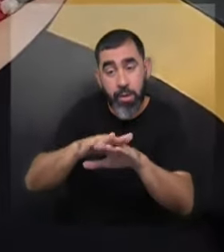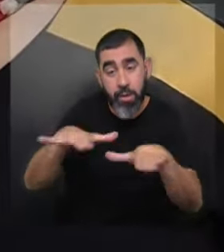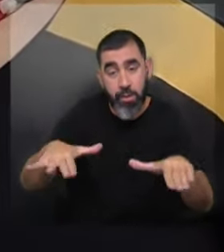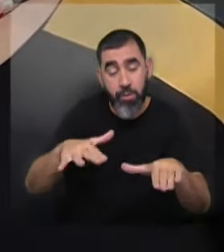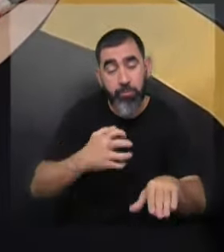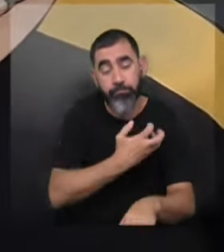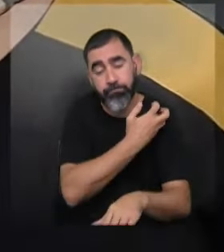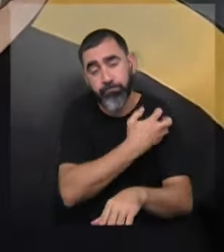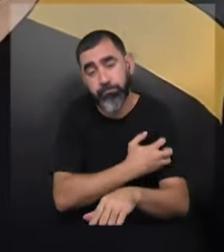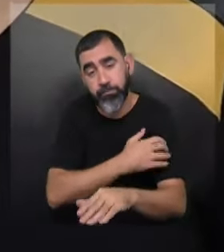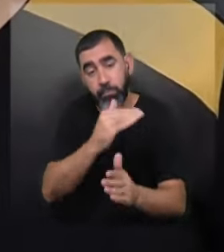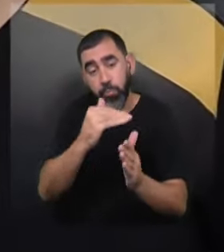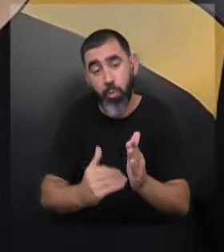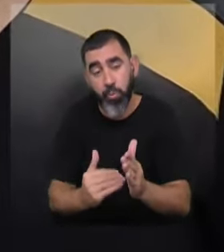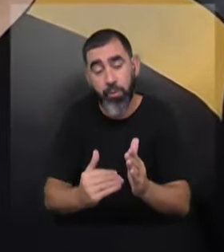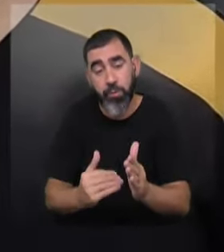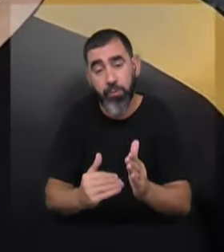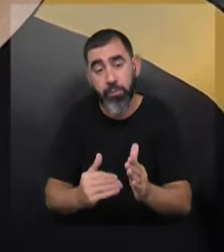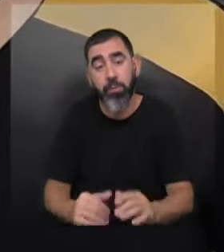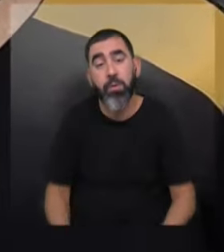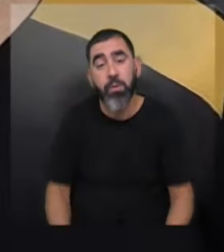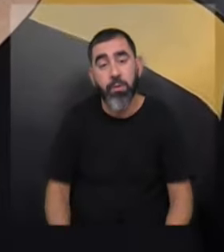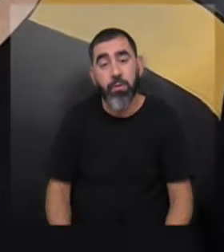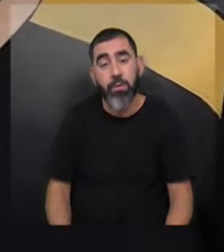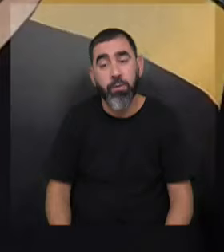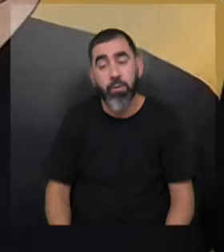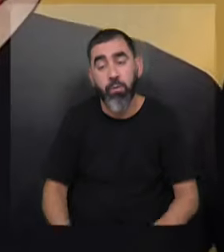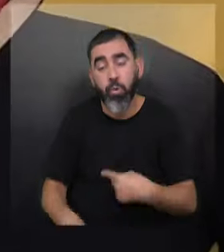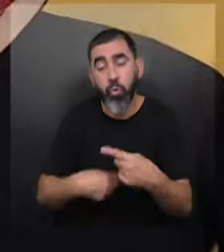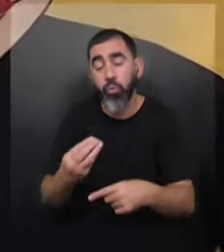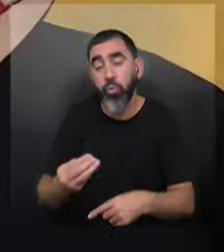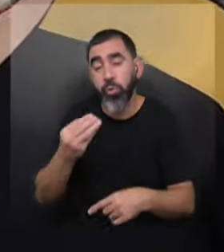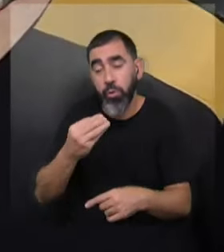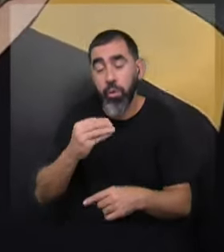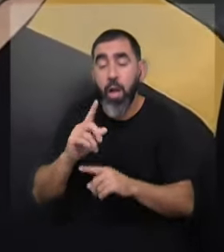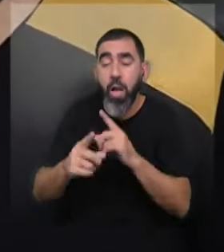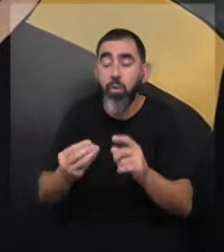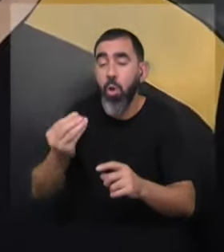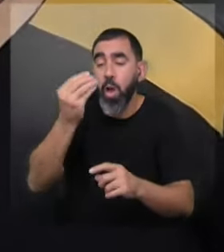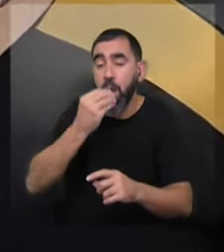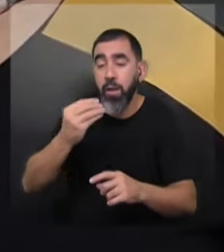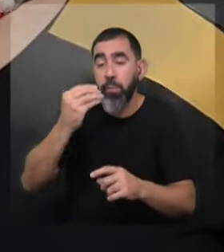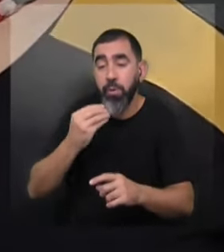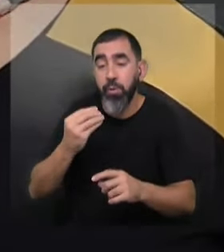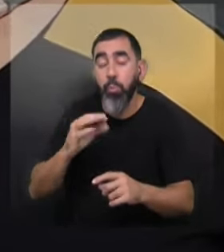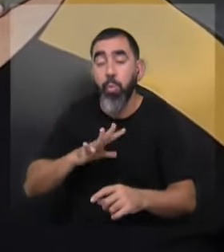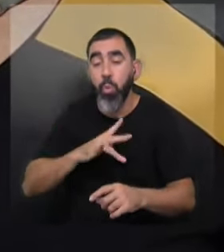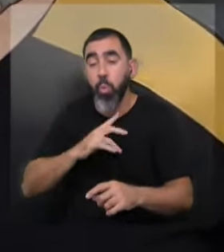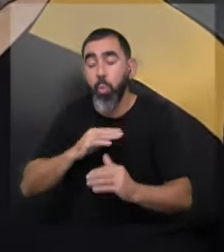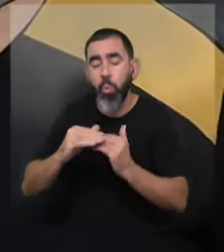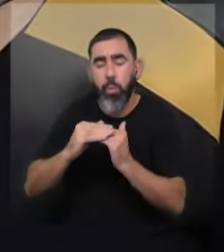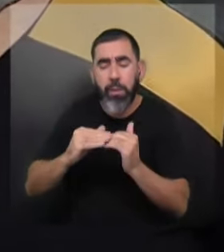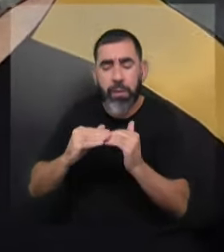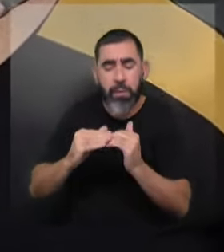debajo del límite de pobreza se siguen alimentando o pueden acceder a una alimentación a través de jubilaciones magras